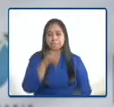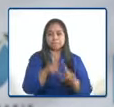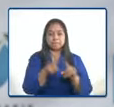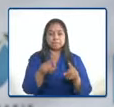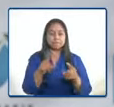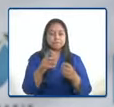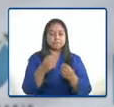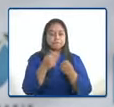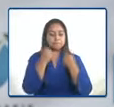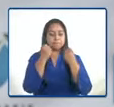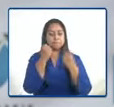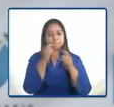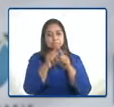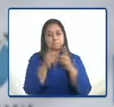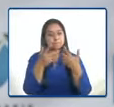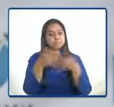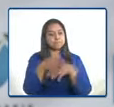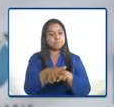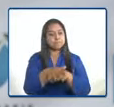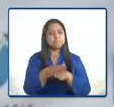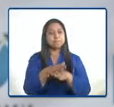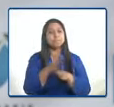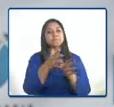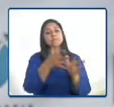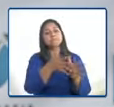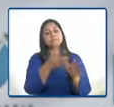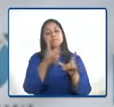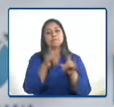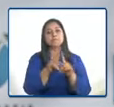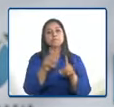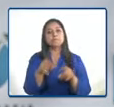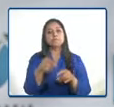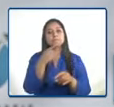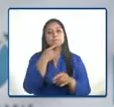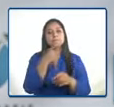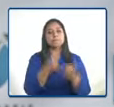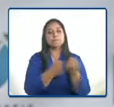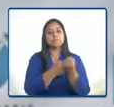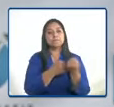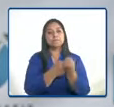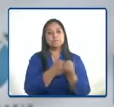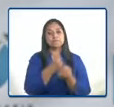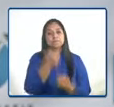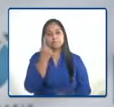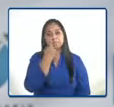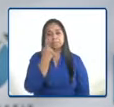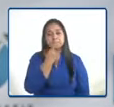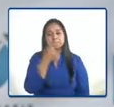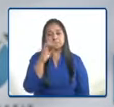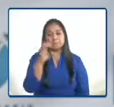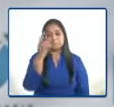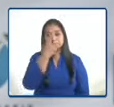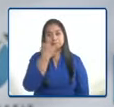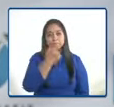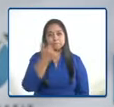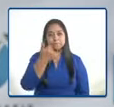fortalecer de forma integral y permanente a la Secretaría de Seguridad, a la